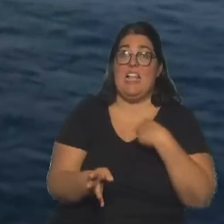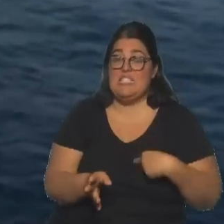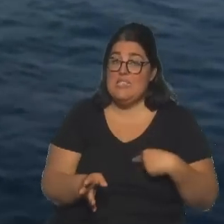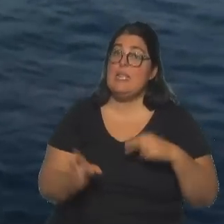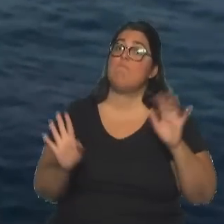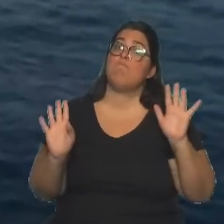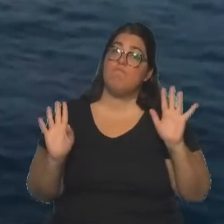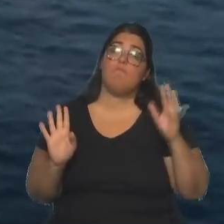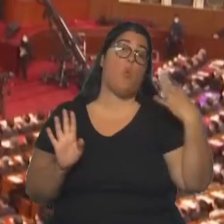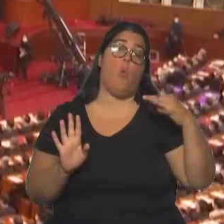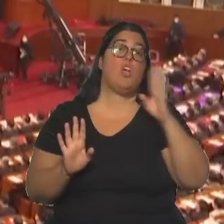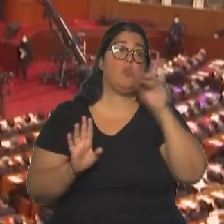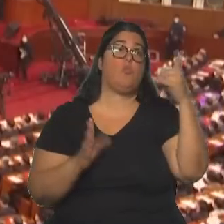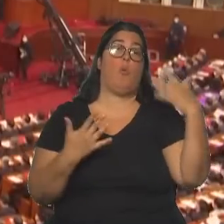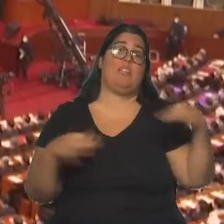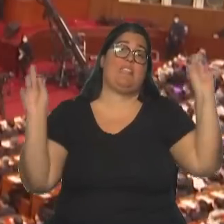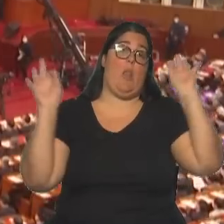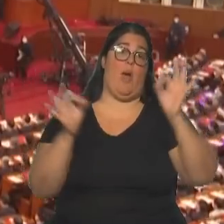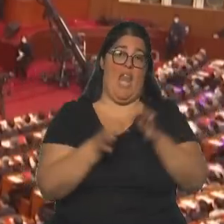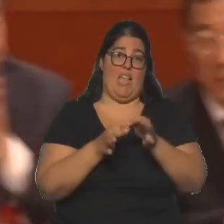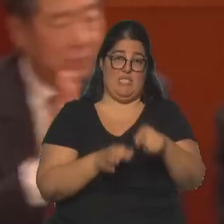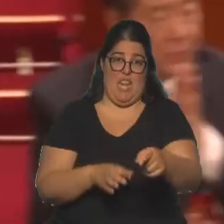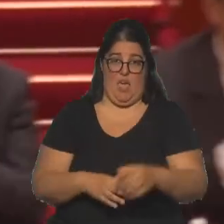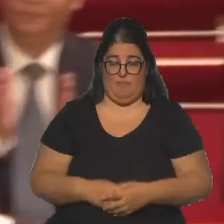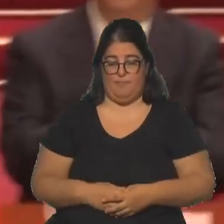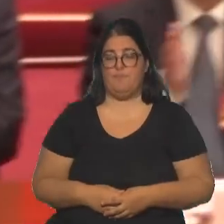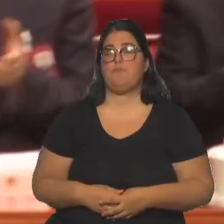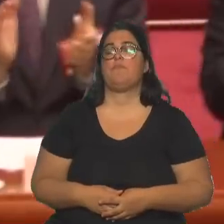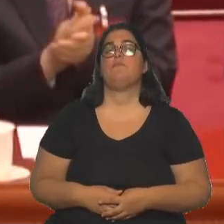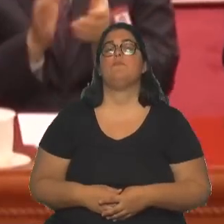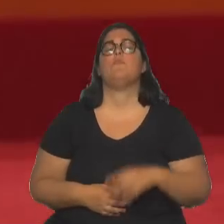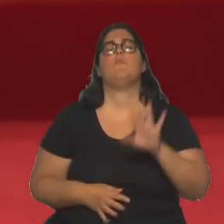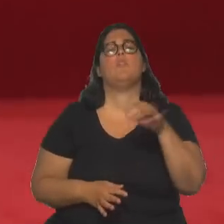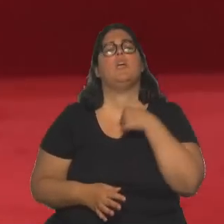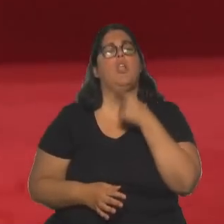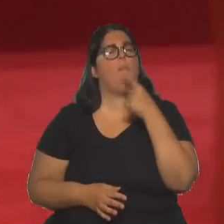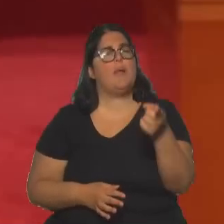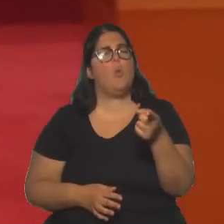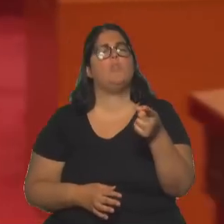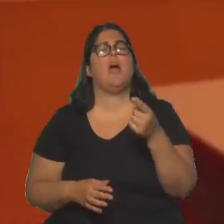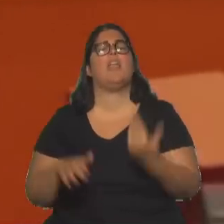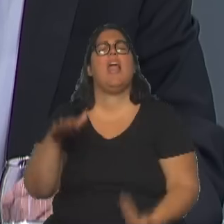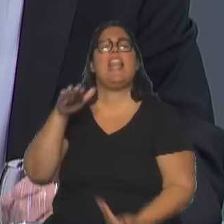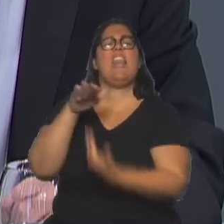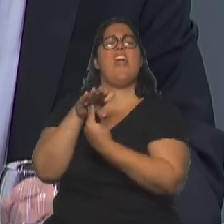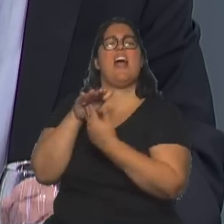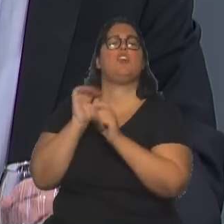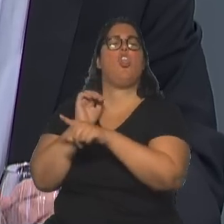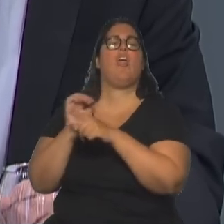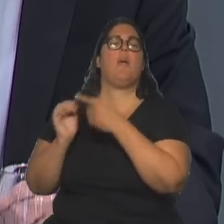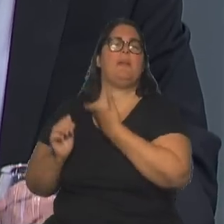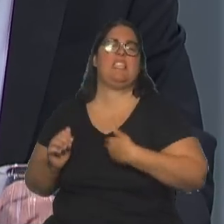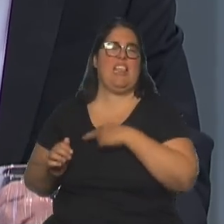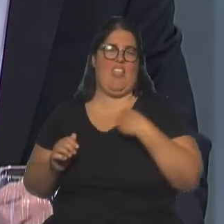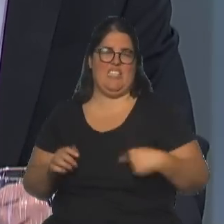en cierta medida, salvar a la isla. Jorge, te quería preguntar sobre el estilo de liderazgo de Xi Jinping en este tercer